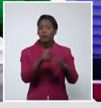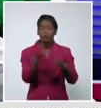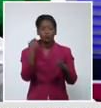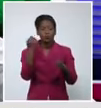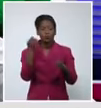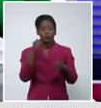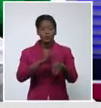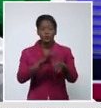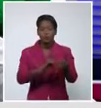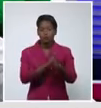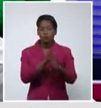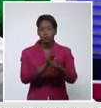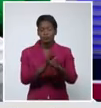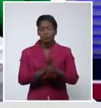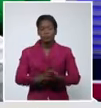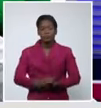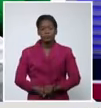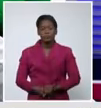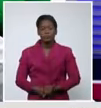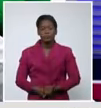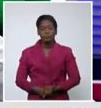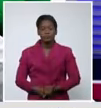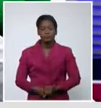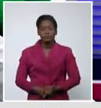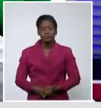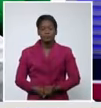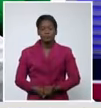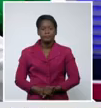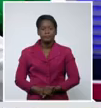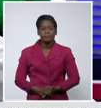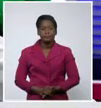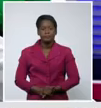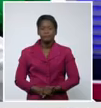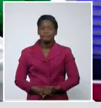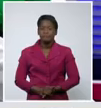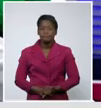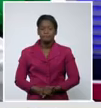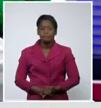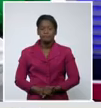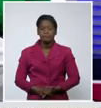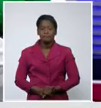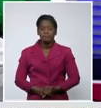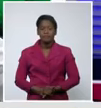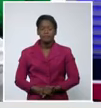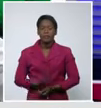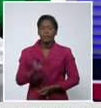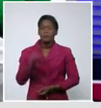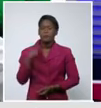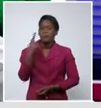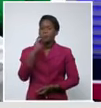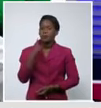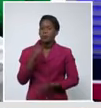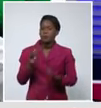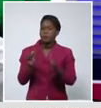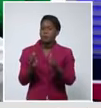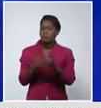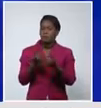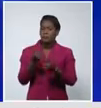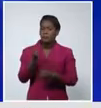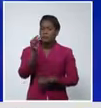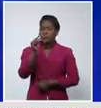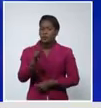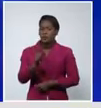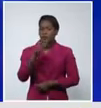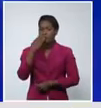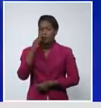y volver a la situación, pero mucho riesgo. Tú dices lo del PAN, la señora sí, que te escribió. Que me imagino que no sea el